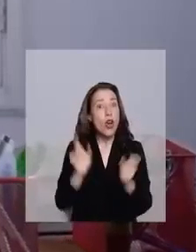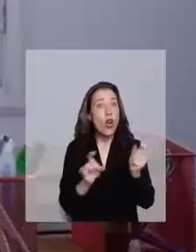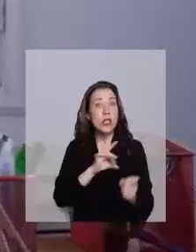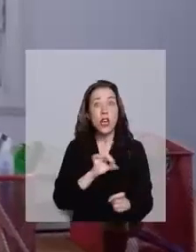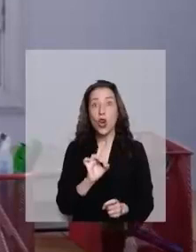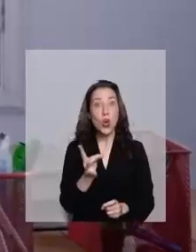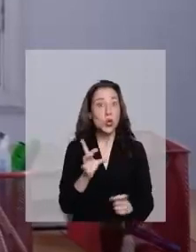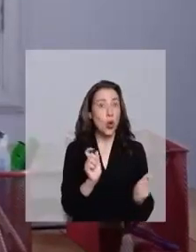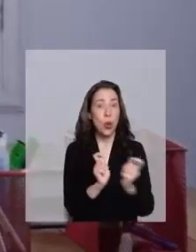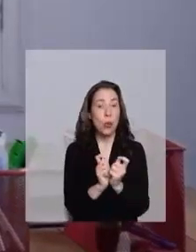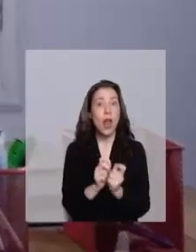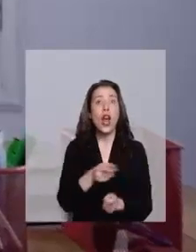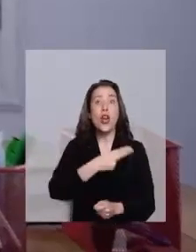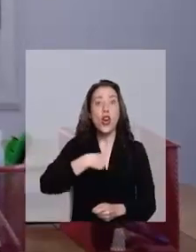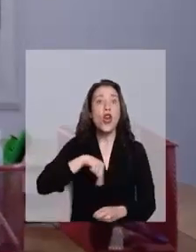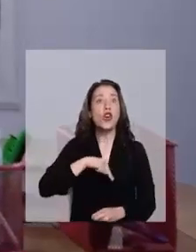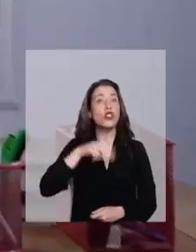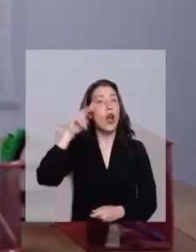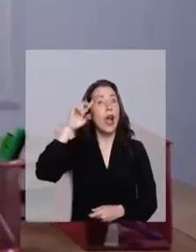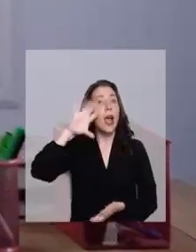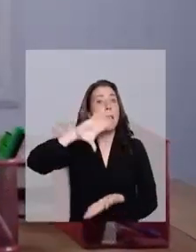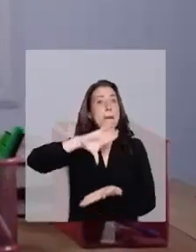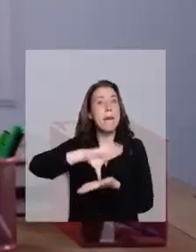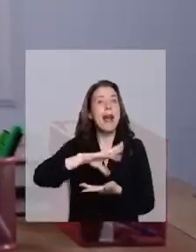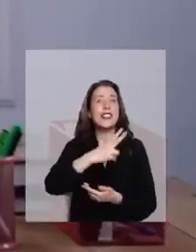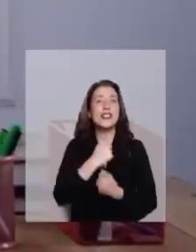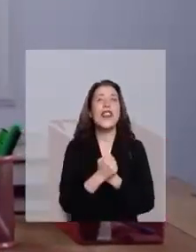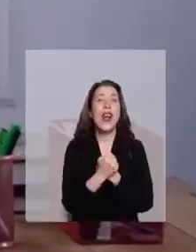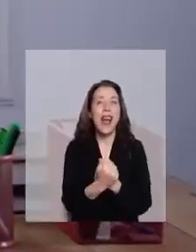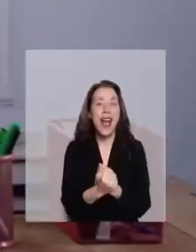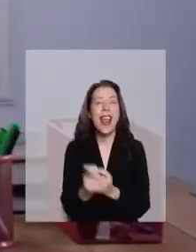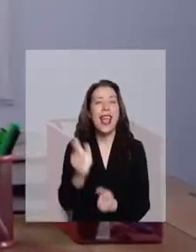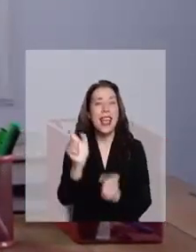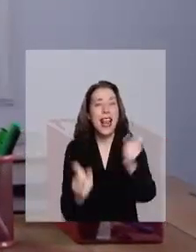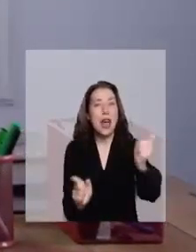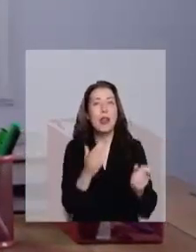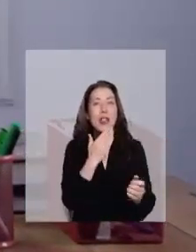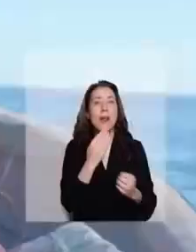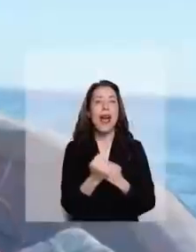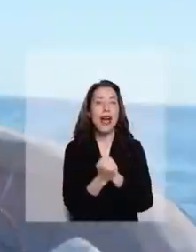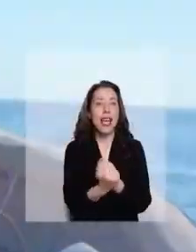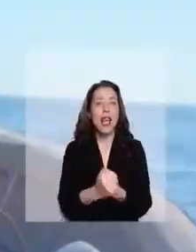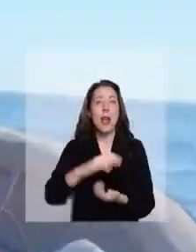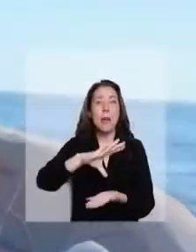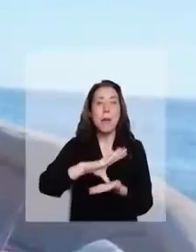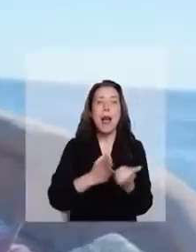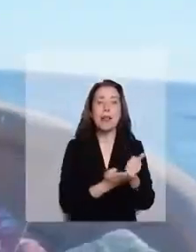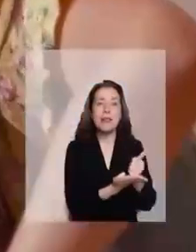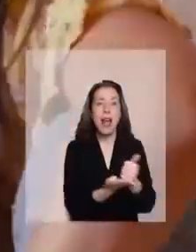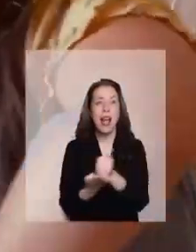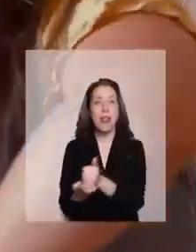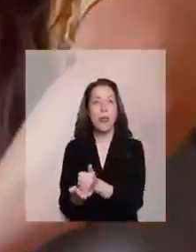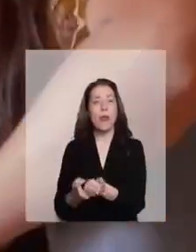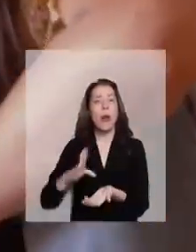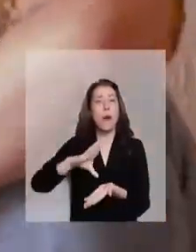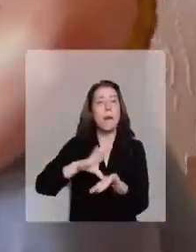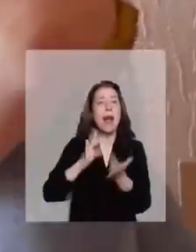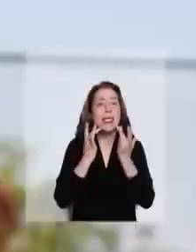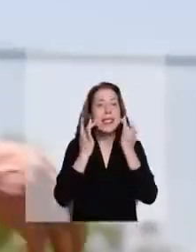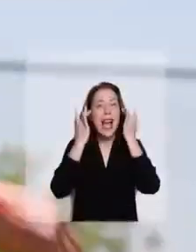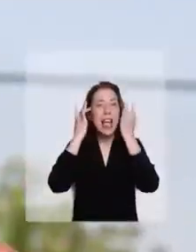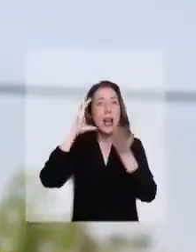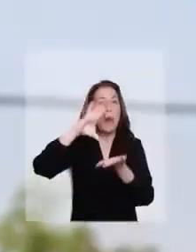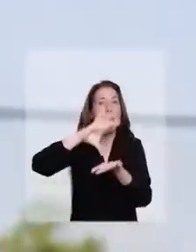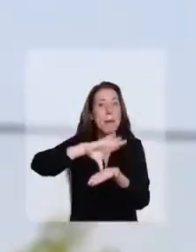los chilenos no somos eso. Nosotros creemos en un país al que queremos y en el que nos queremos. Un país solidario, un país